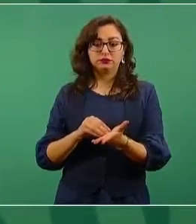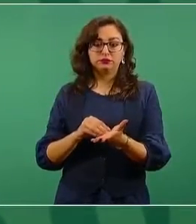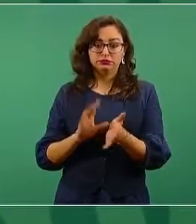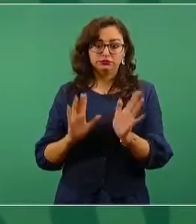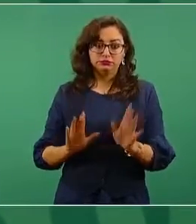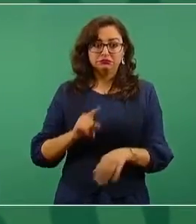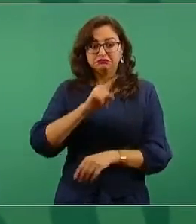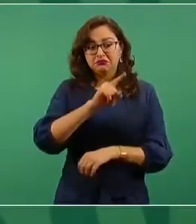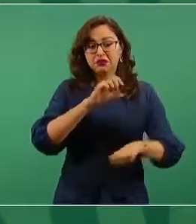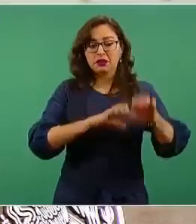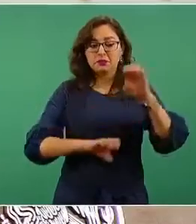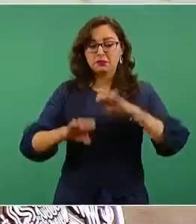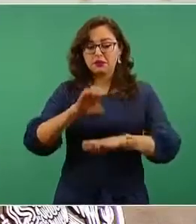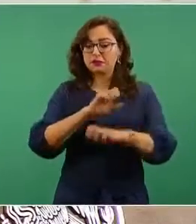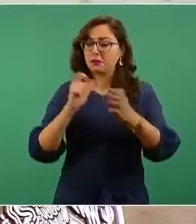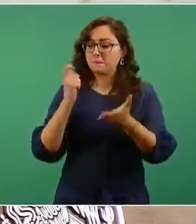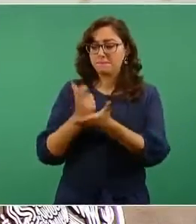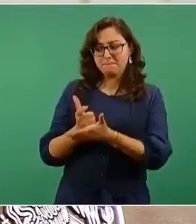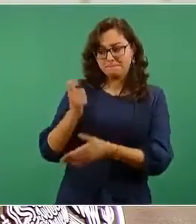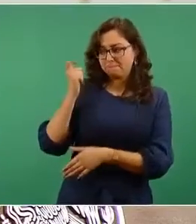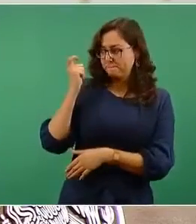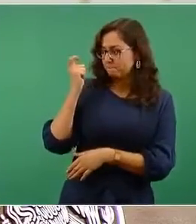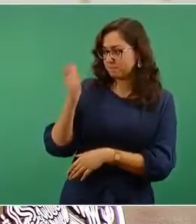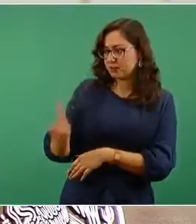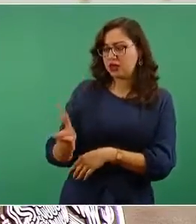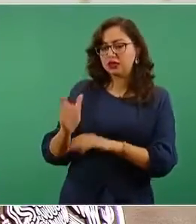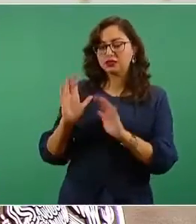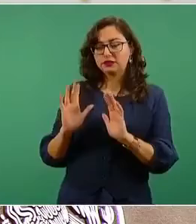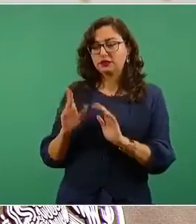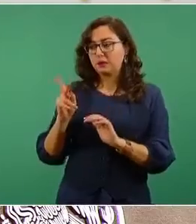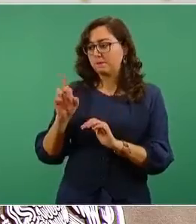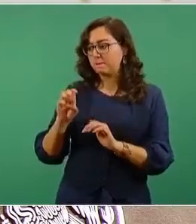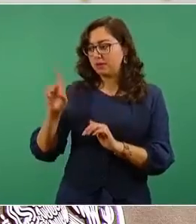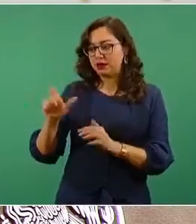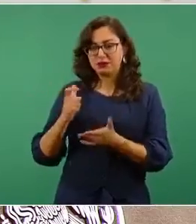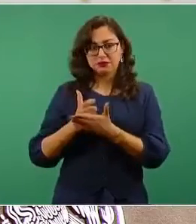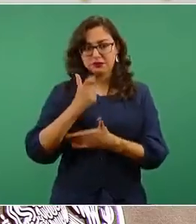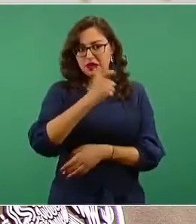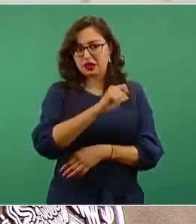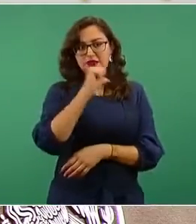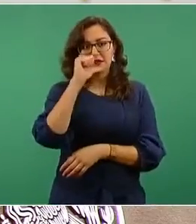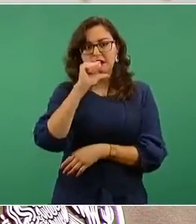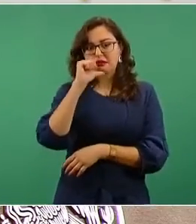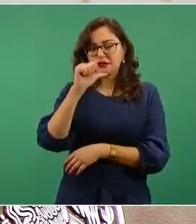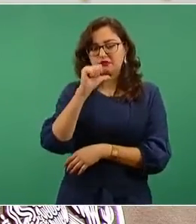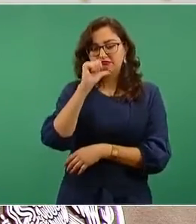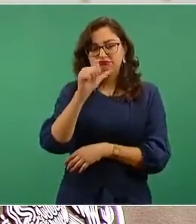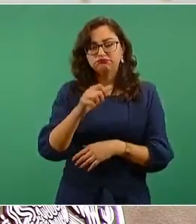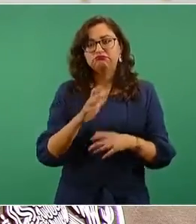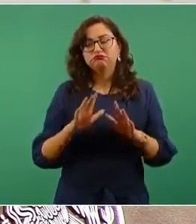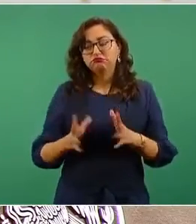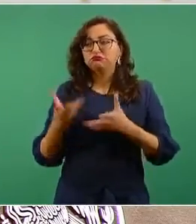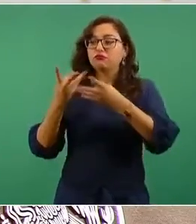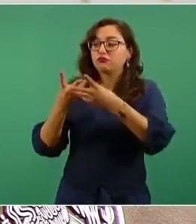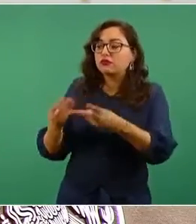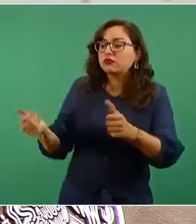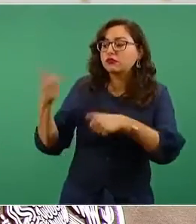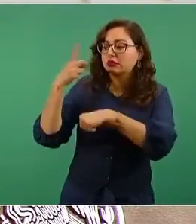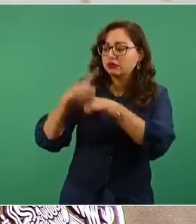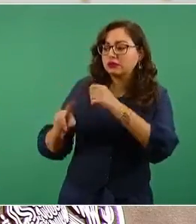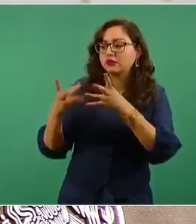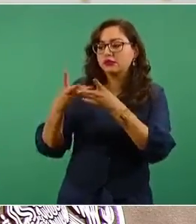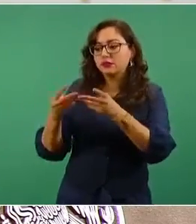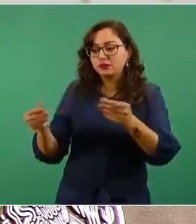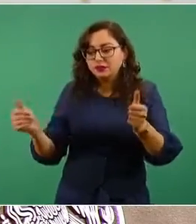ellos terminarían ya sin costo para Petróleos Mexicanos. El día de ayer, en la noche, yo